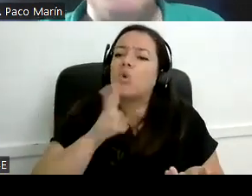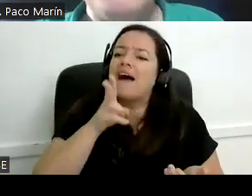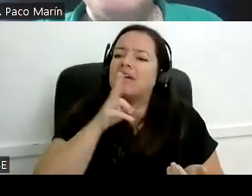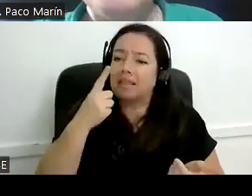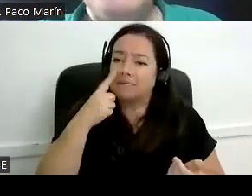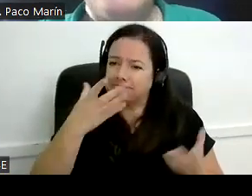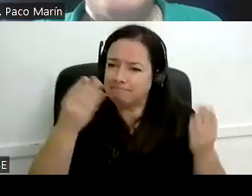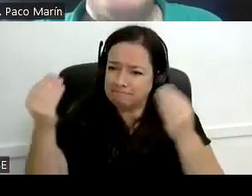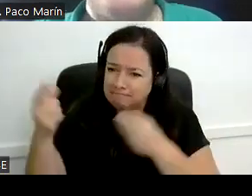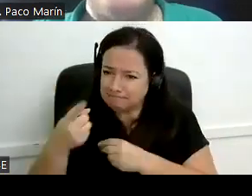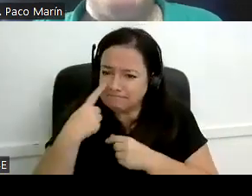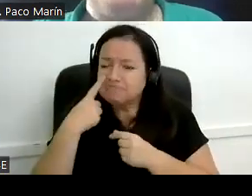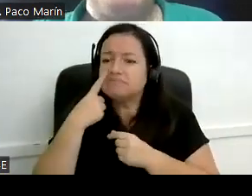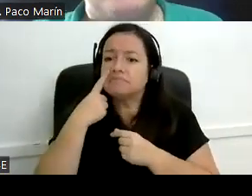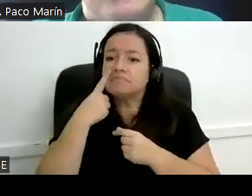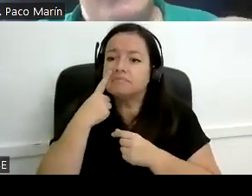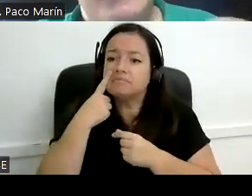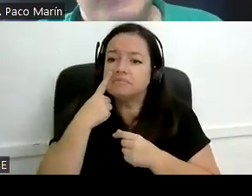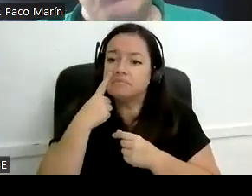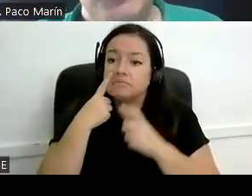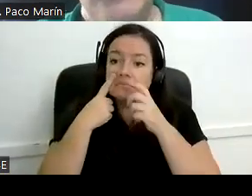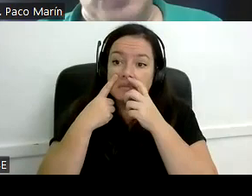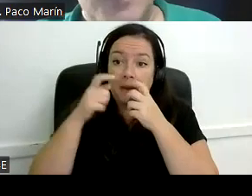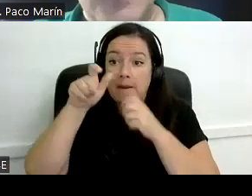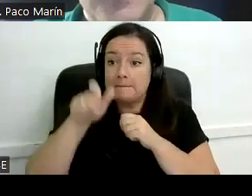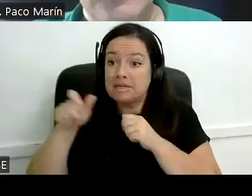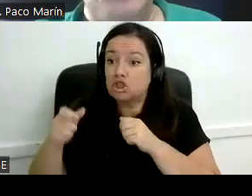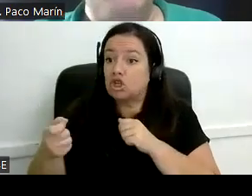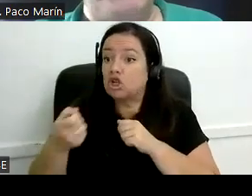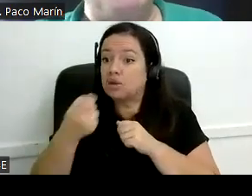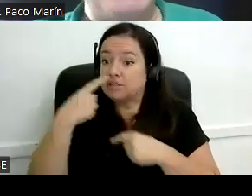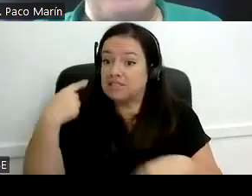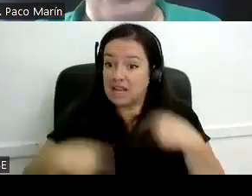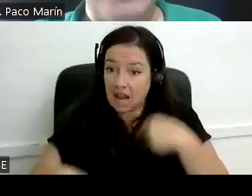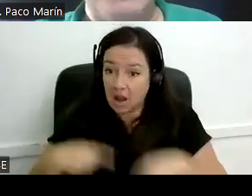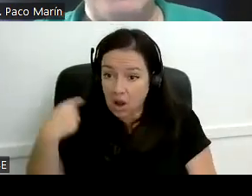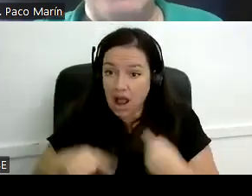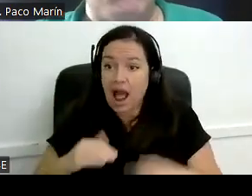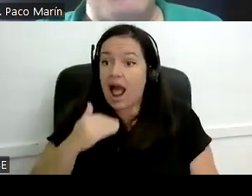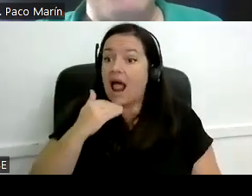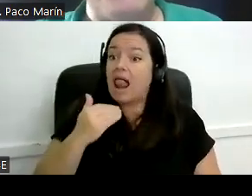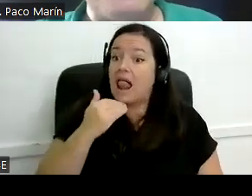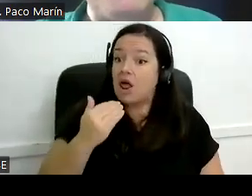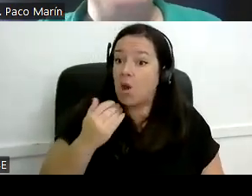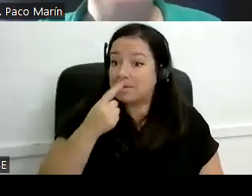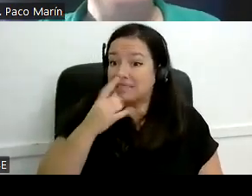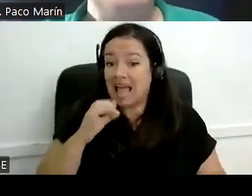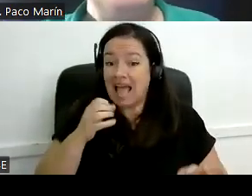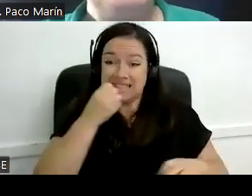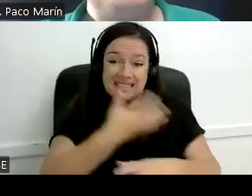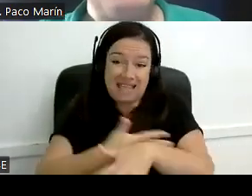habréis leído que en aquellas personas que tomen síndrome o que tome algún anticoagulante de algún